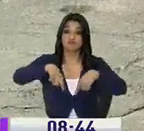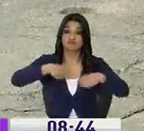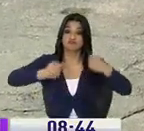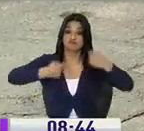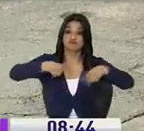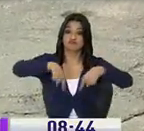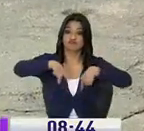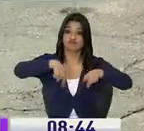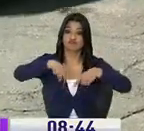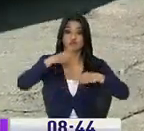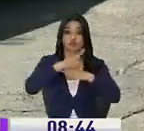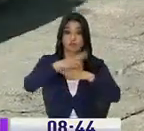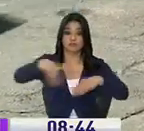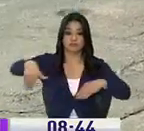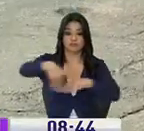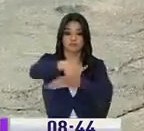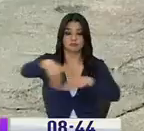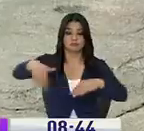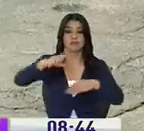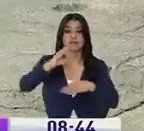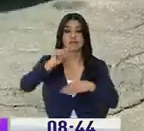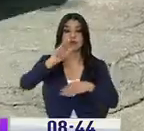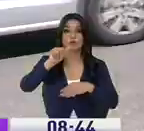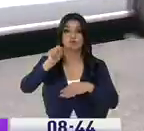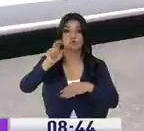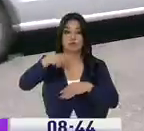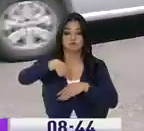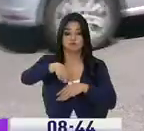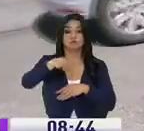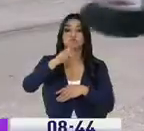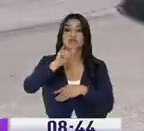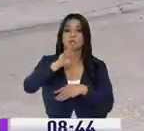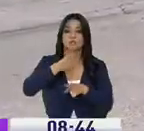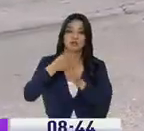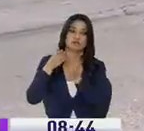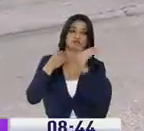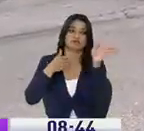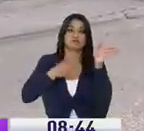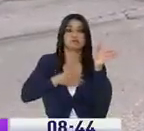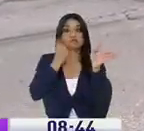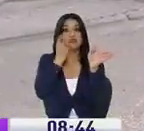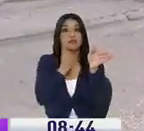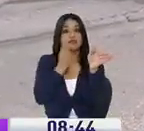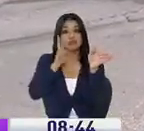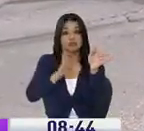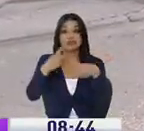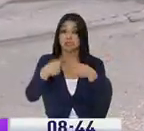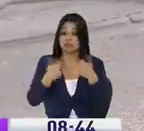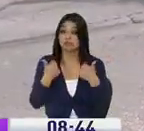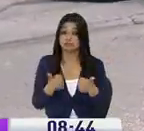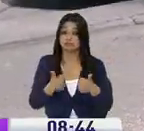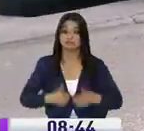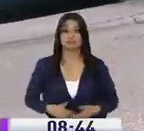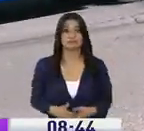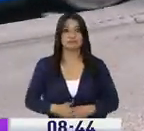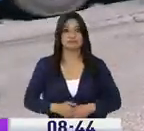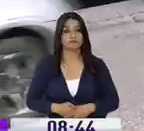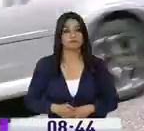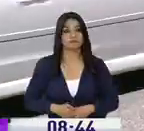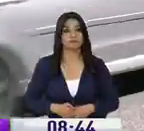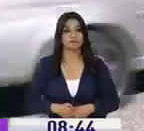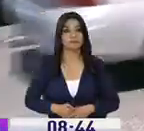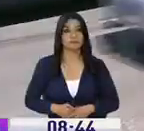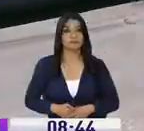quienes utilizan la intersección de las calles Caluma y Pico Asá para llegar a la avenida Simón Bolívar desde el sur de la capital, informó